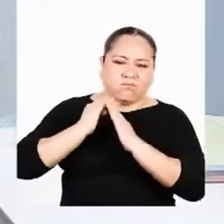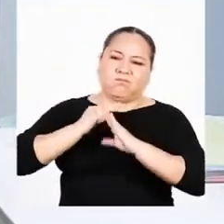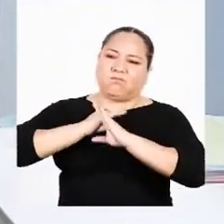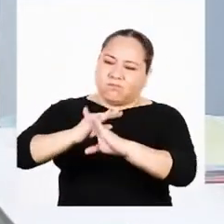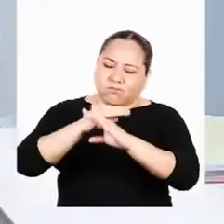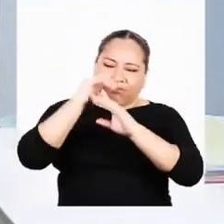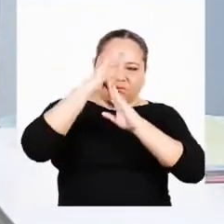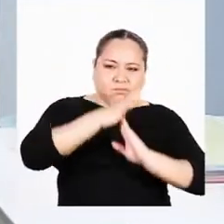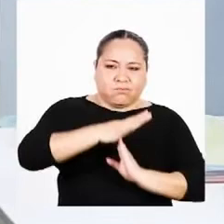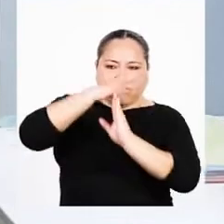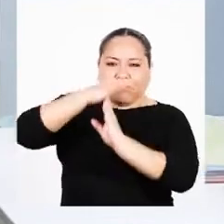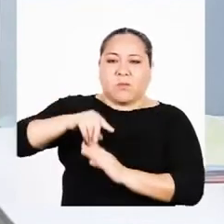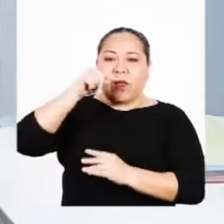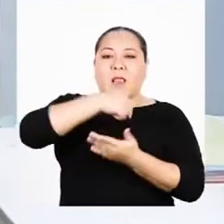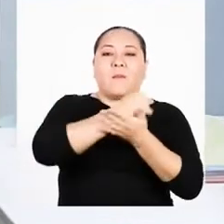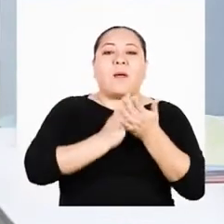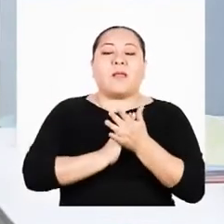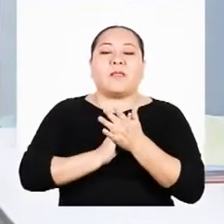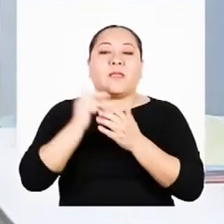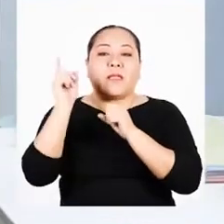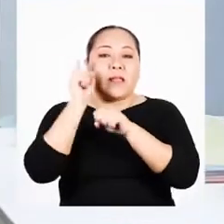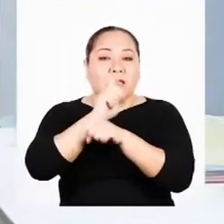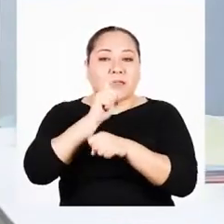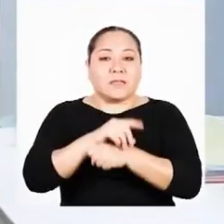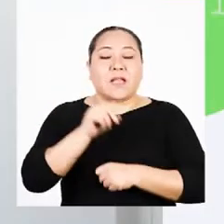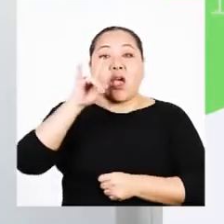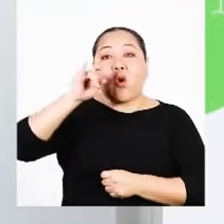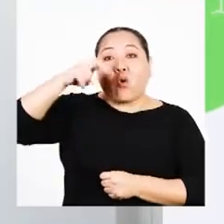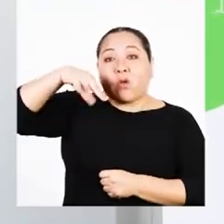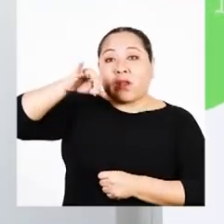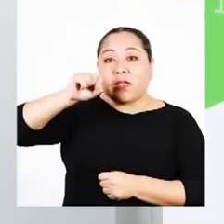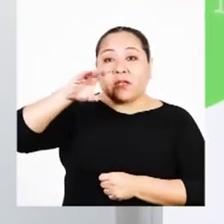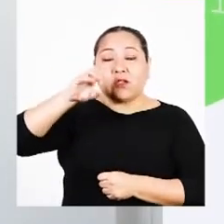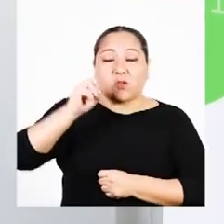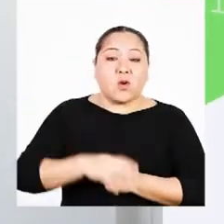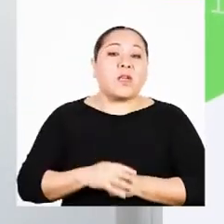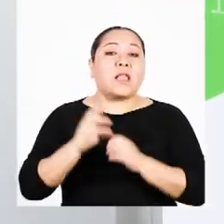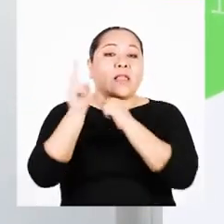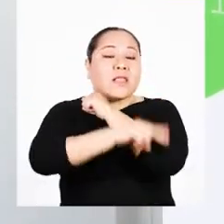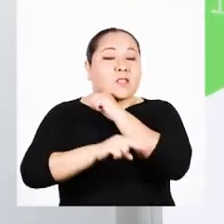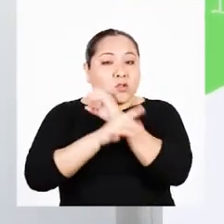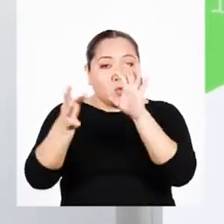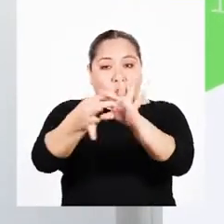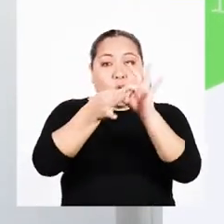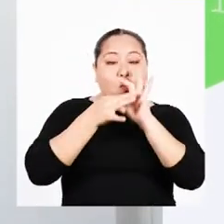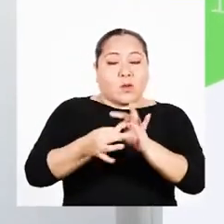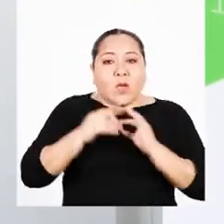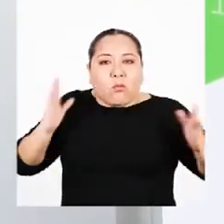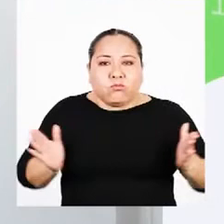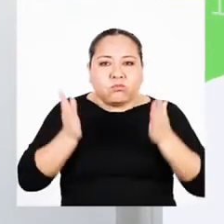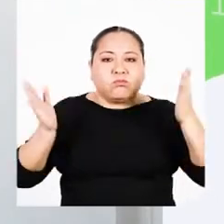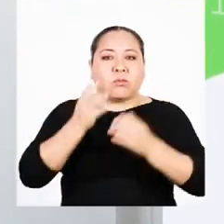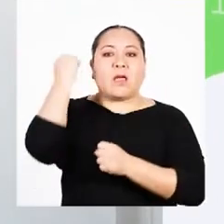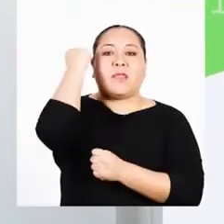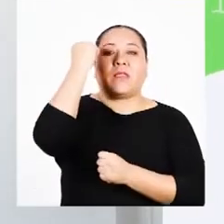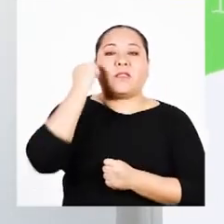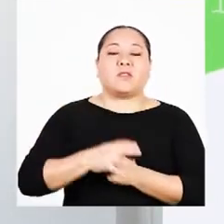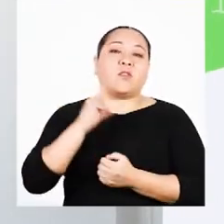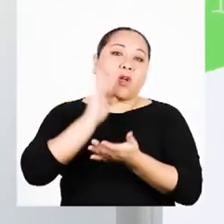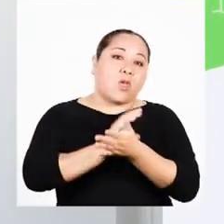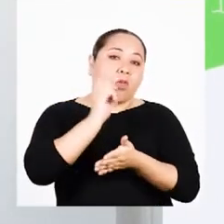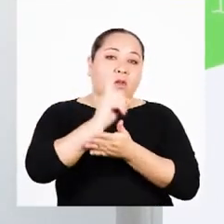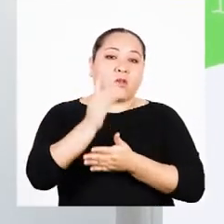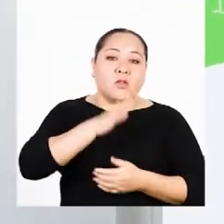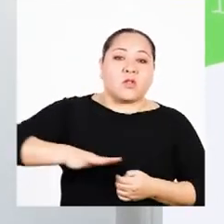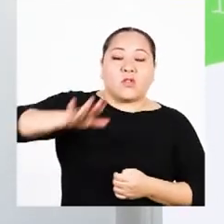las discriminaciones en la esfera de la enseñanza? La UNESCO y las Naciones Unidas en general vienen promoviendo el